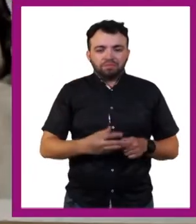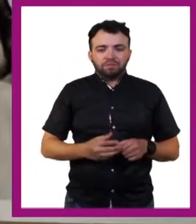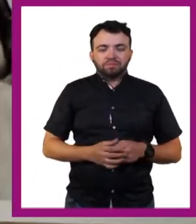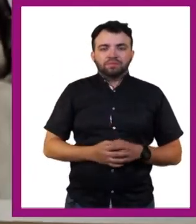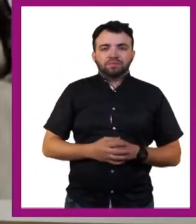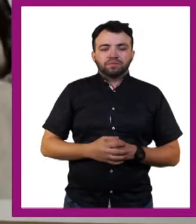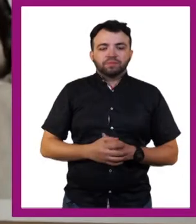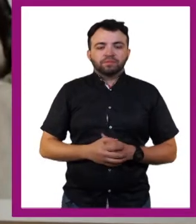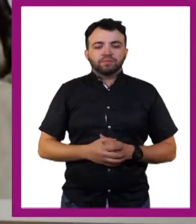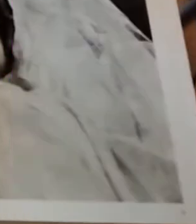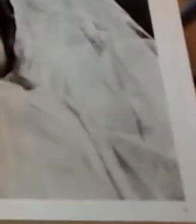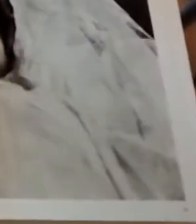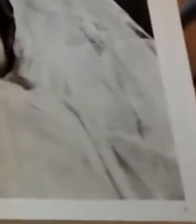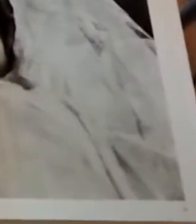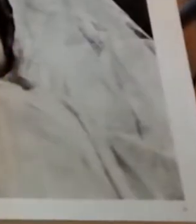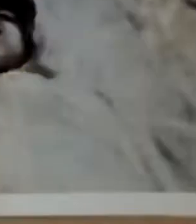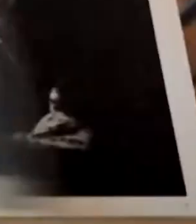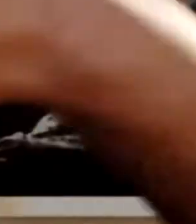Kudelka.